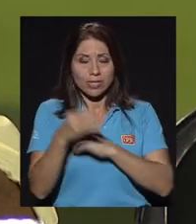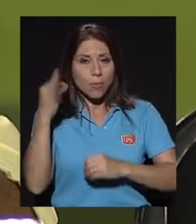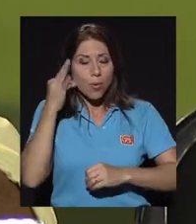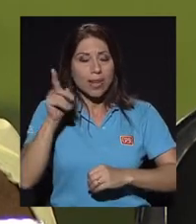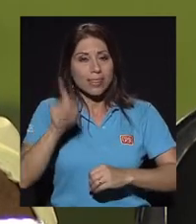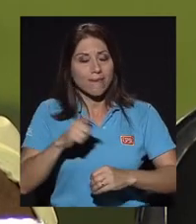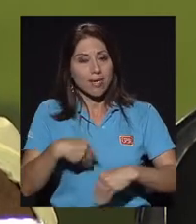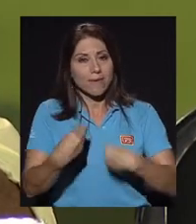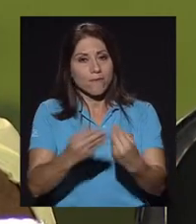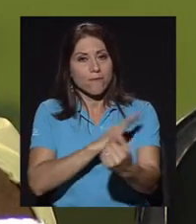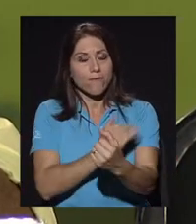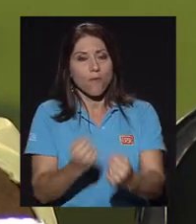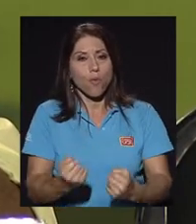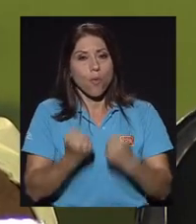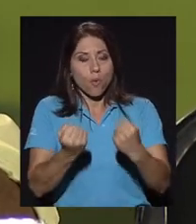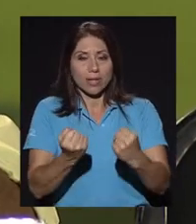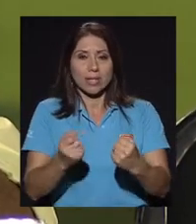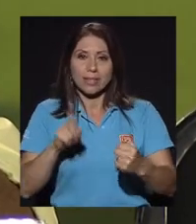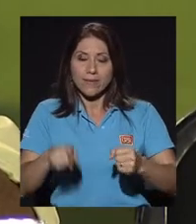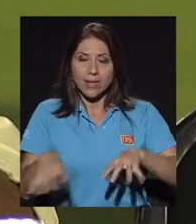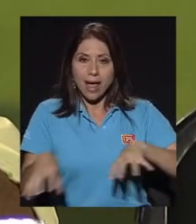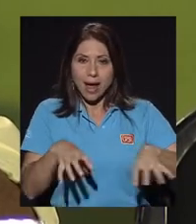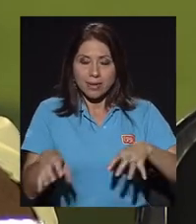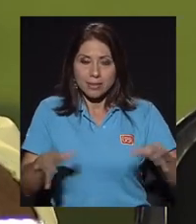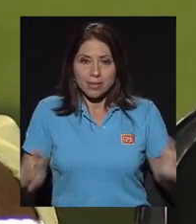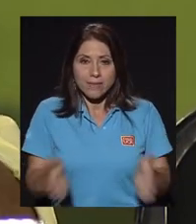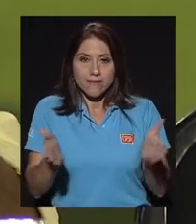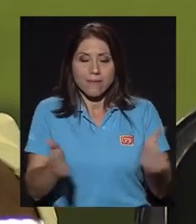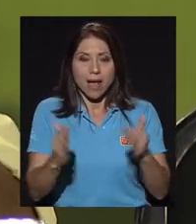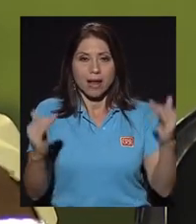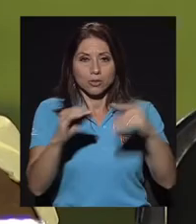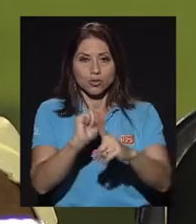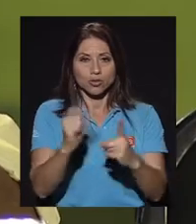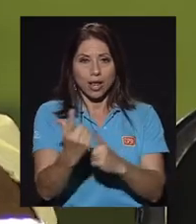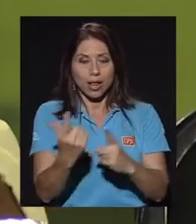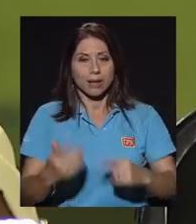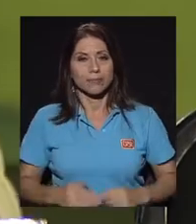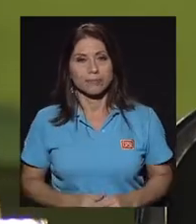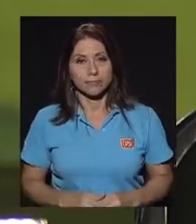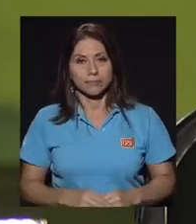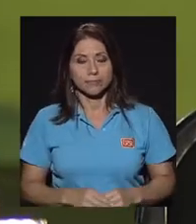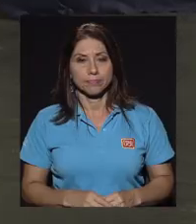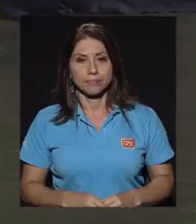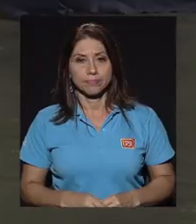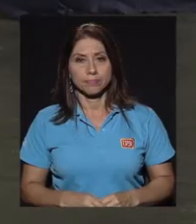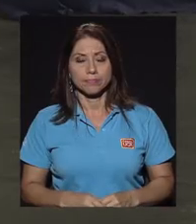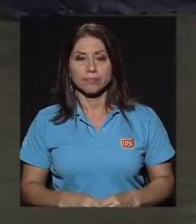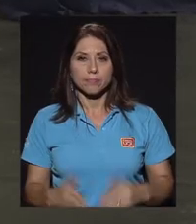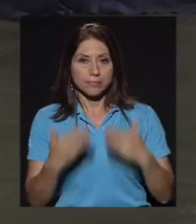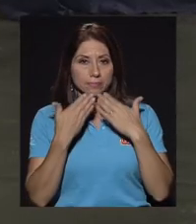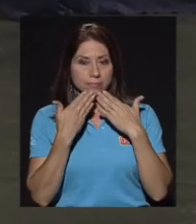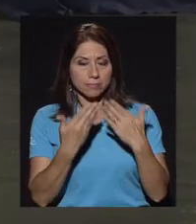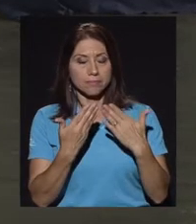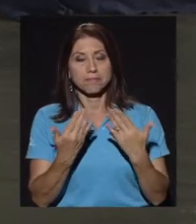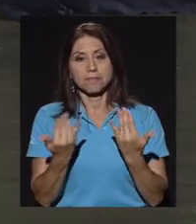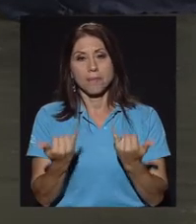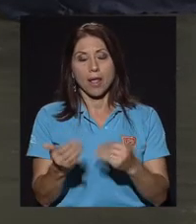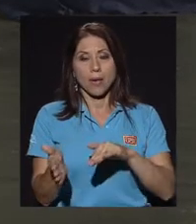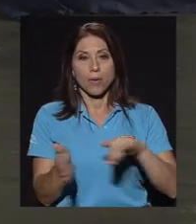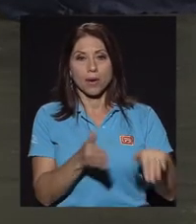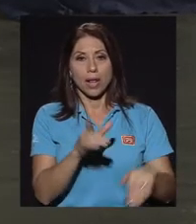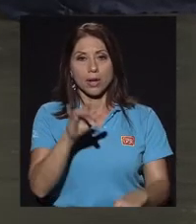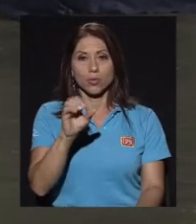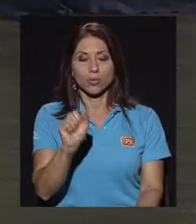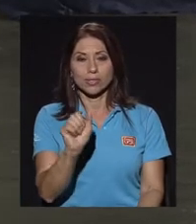se debe de activar socialmente. Muchas gracias, don Guillermo. Don Luis